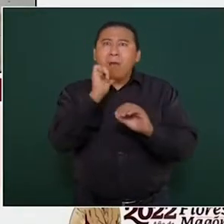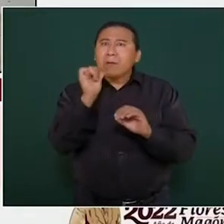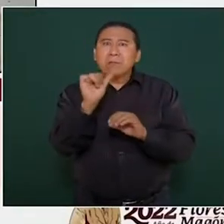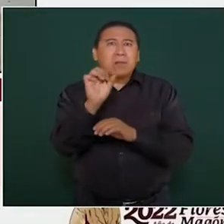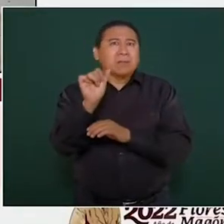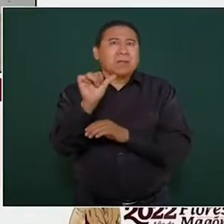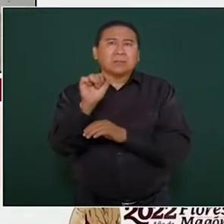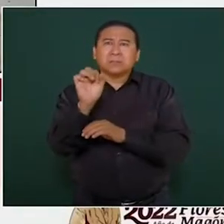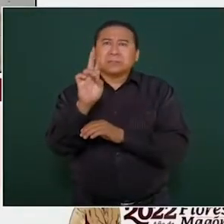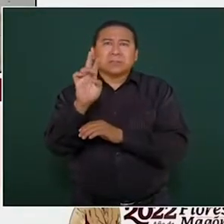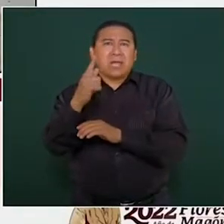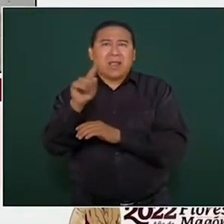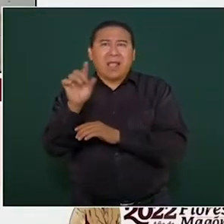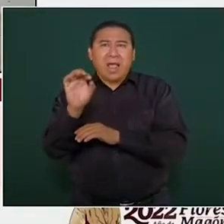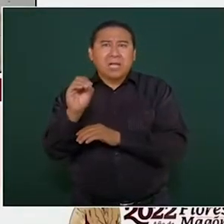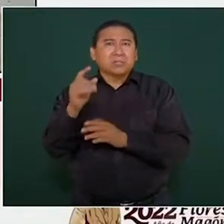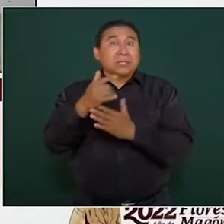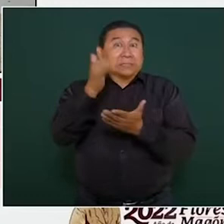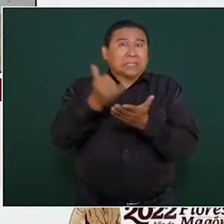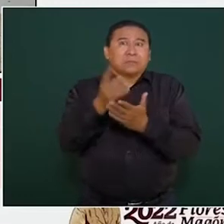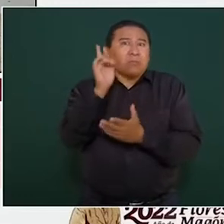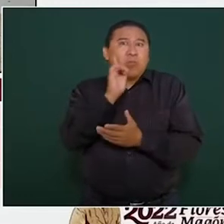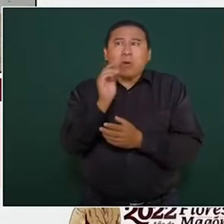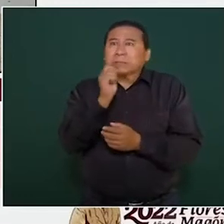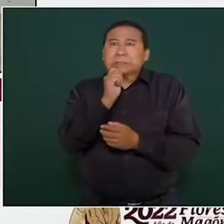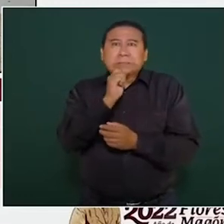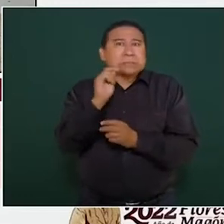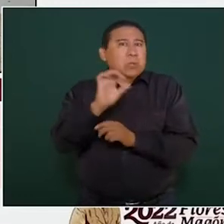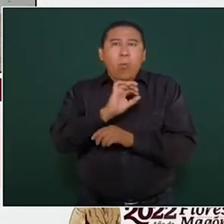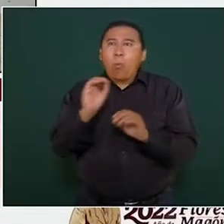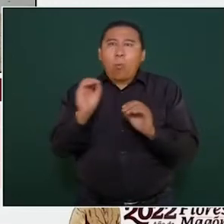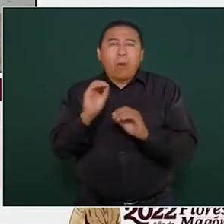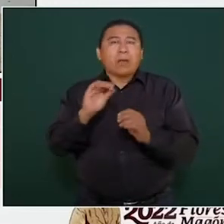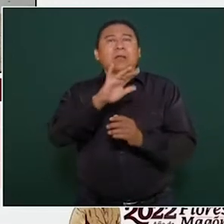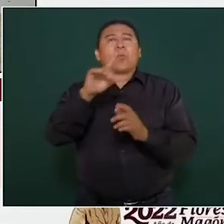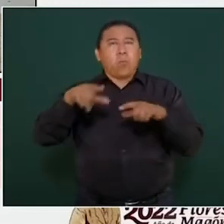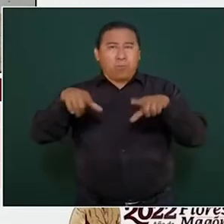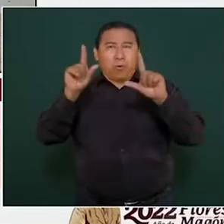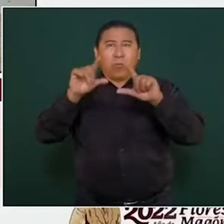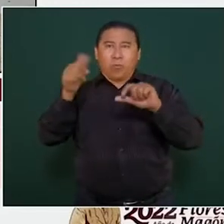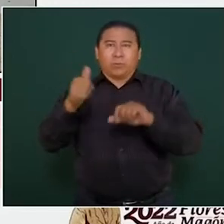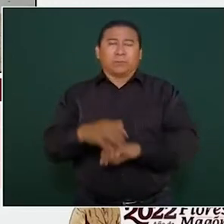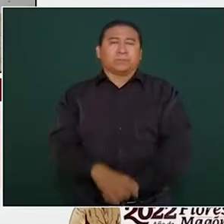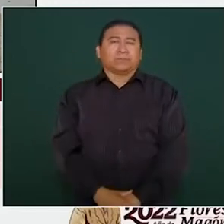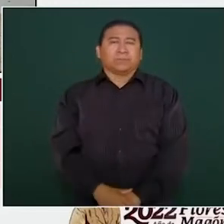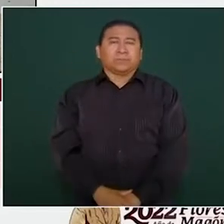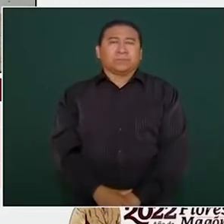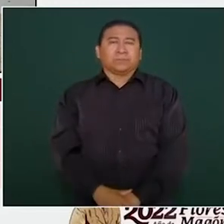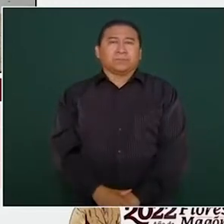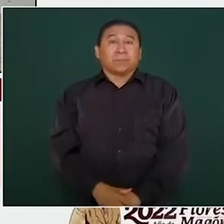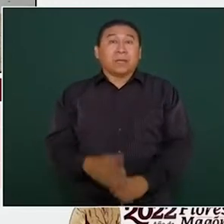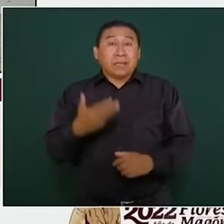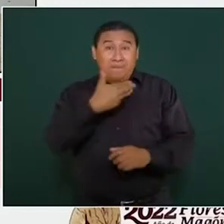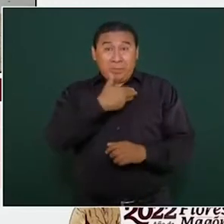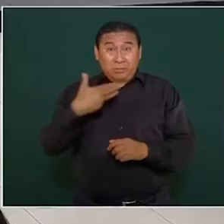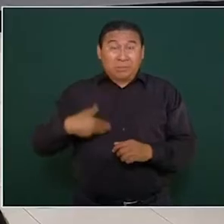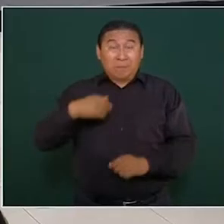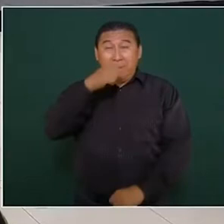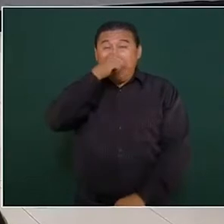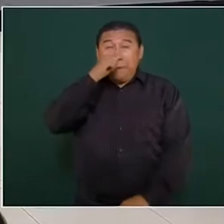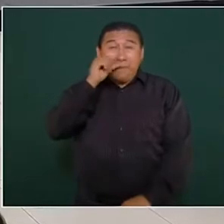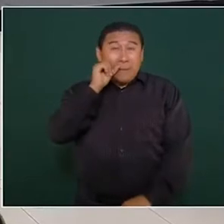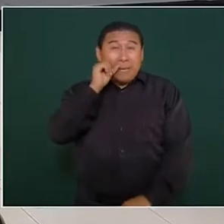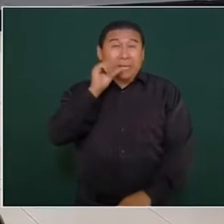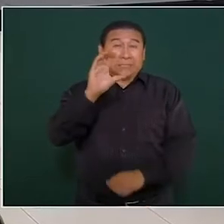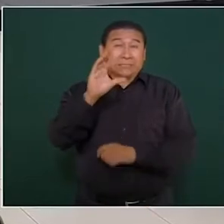normalmente en las mujeres casi no llega a sargazo la que sigue por favor ésta es el municipio de benito juárez la